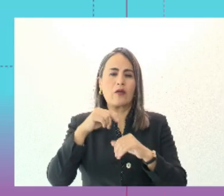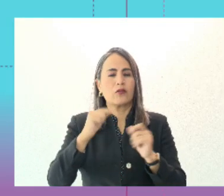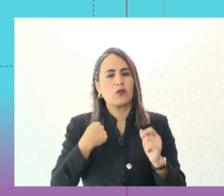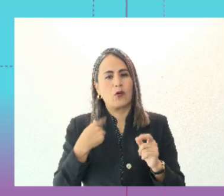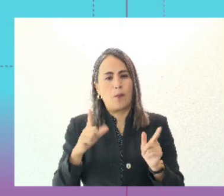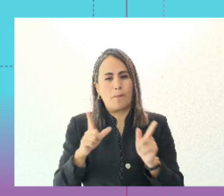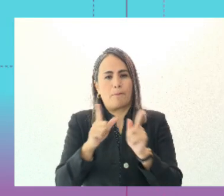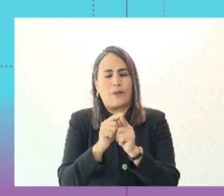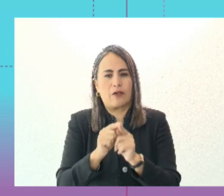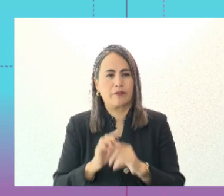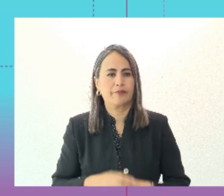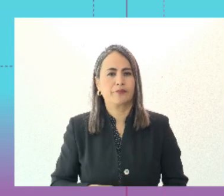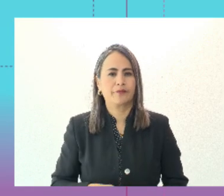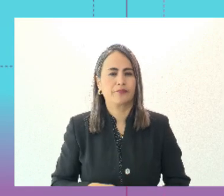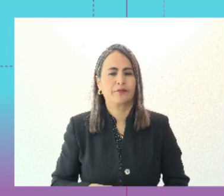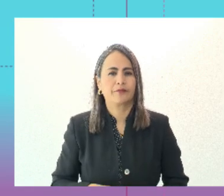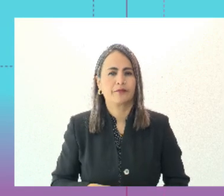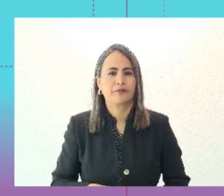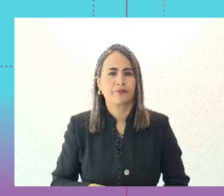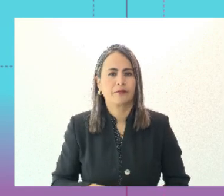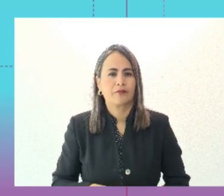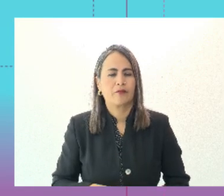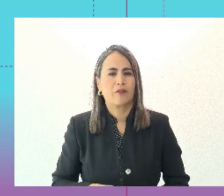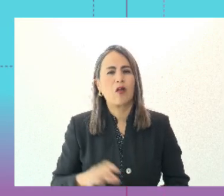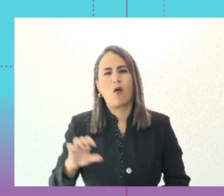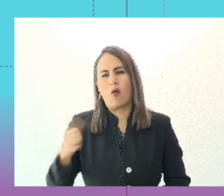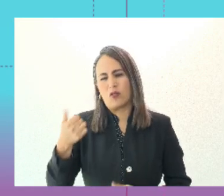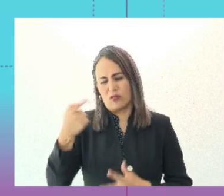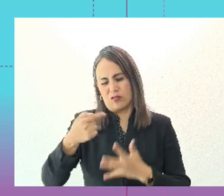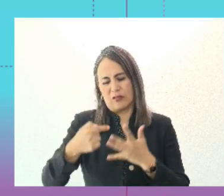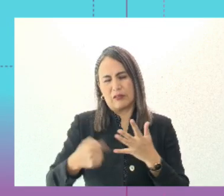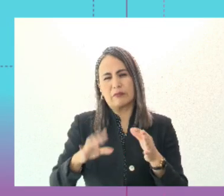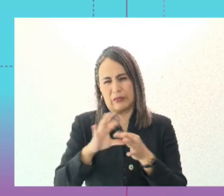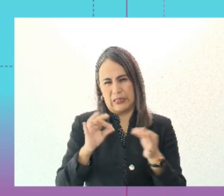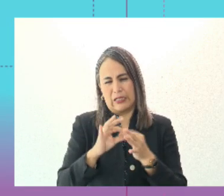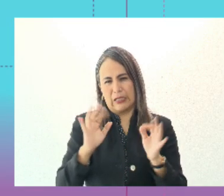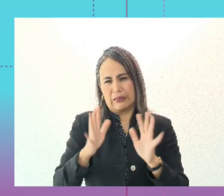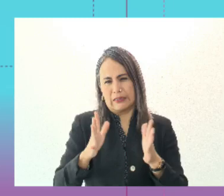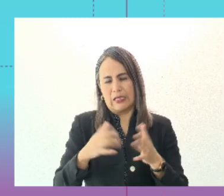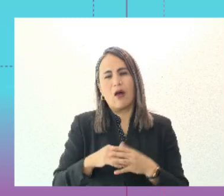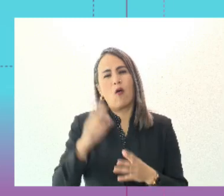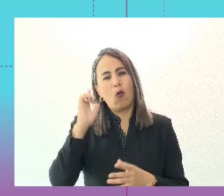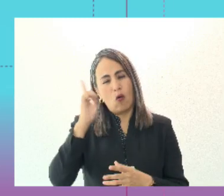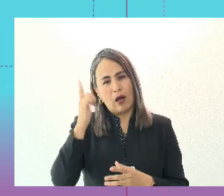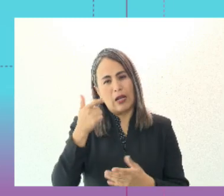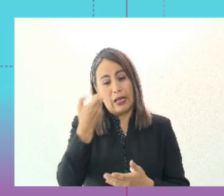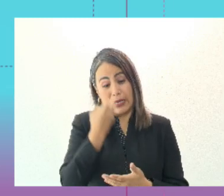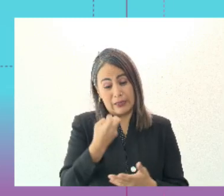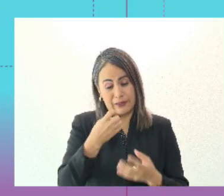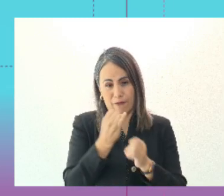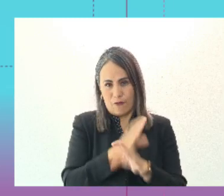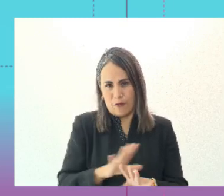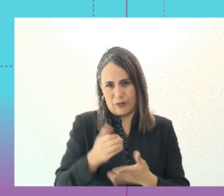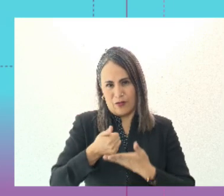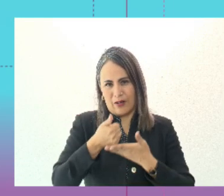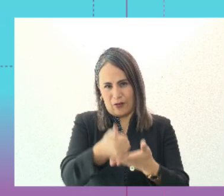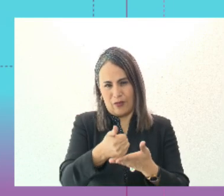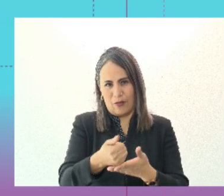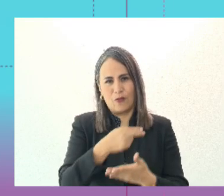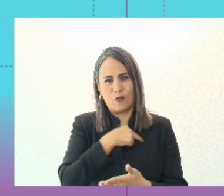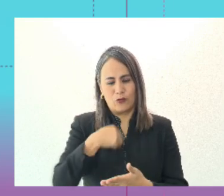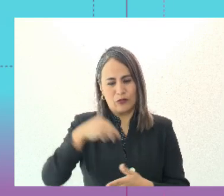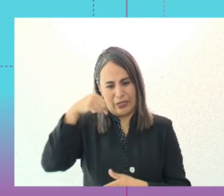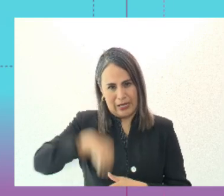la presentación. Los demás láminas ya los estuve comentando a lo largo de la plática. Espero que les haya sido de utilidad. Estamos a sus órdenes